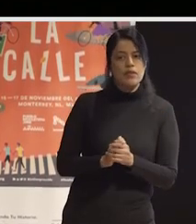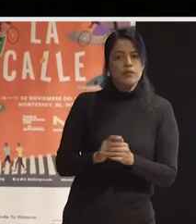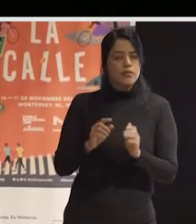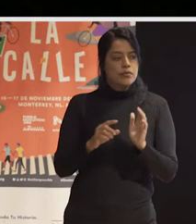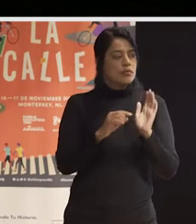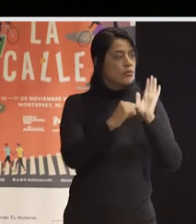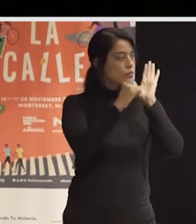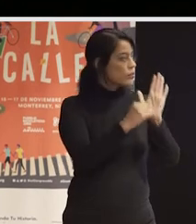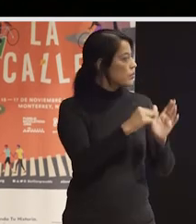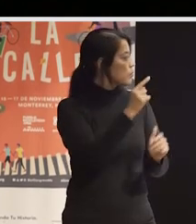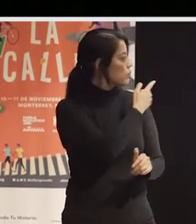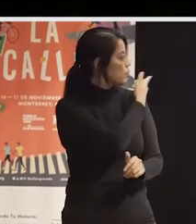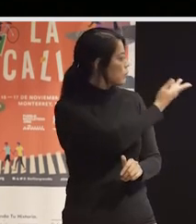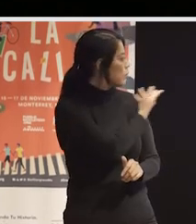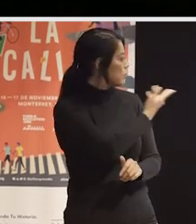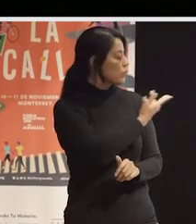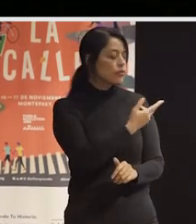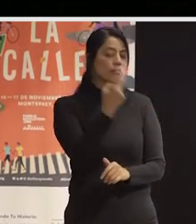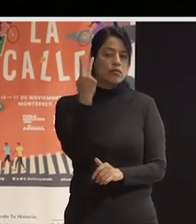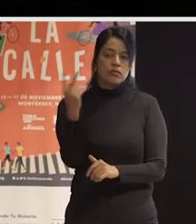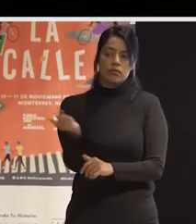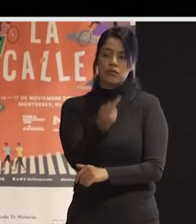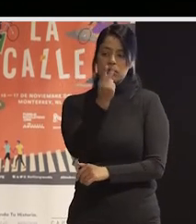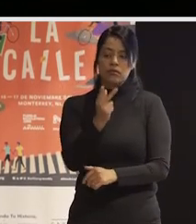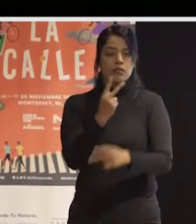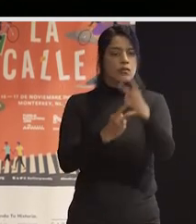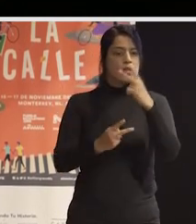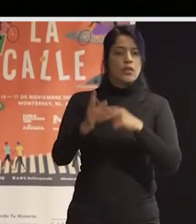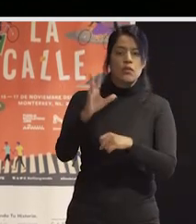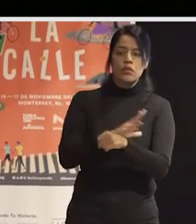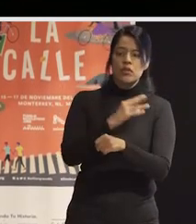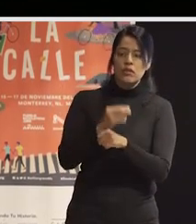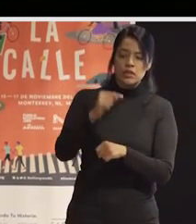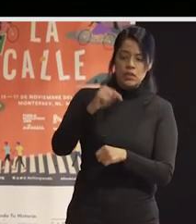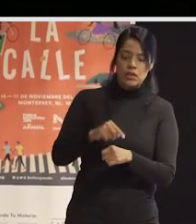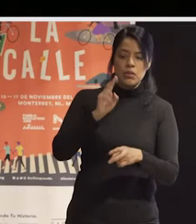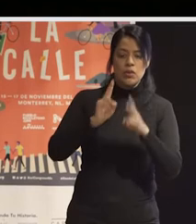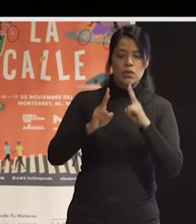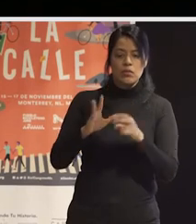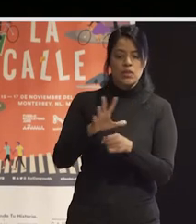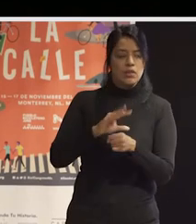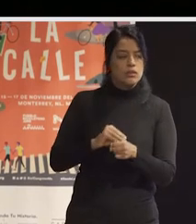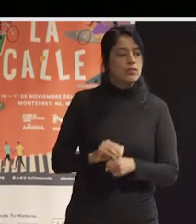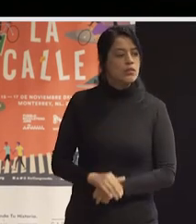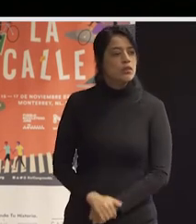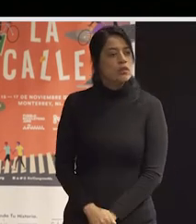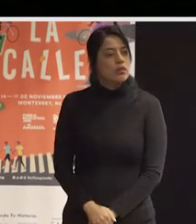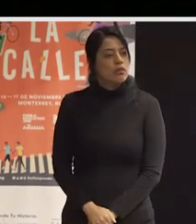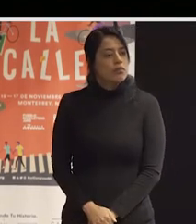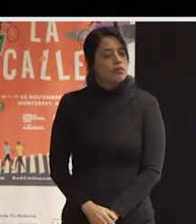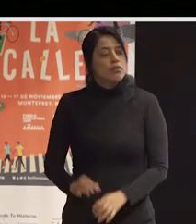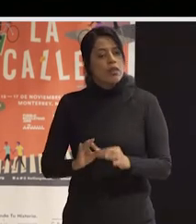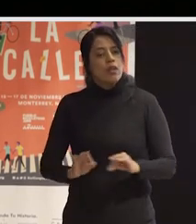poner aquí al frente y después volvemos aquí a alguna plática entre todos todos para que creo que es